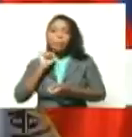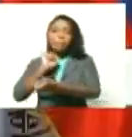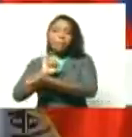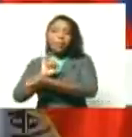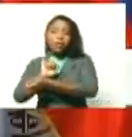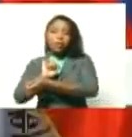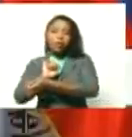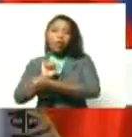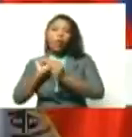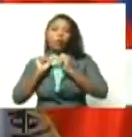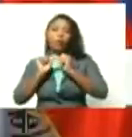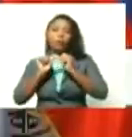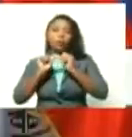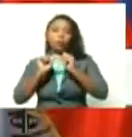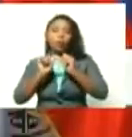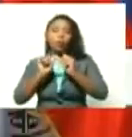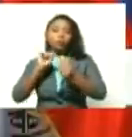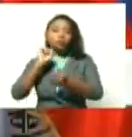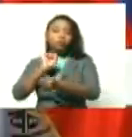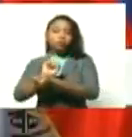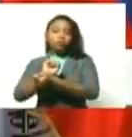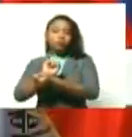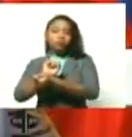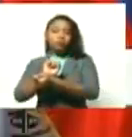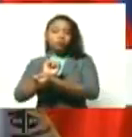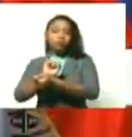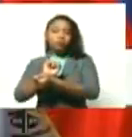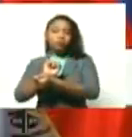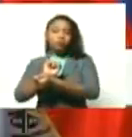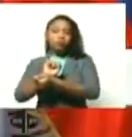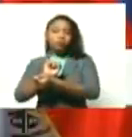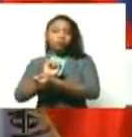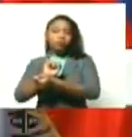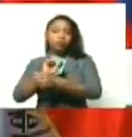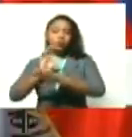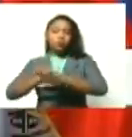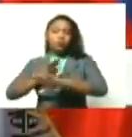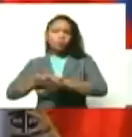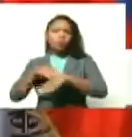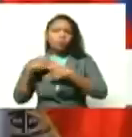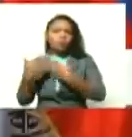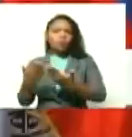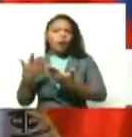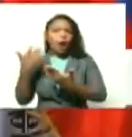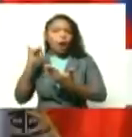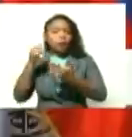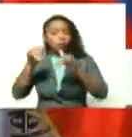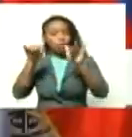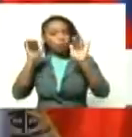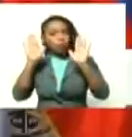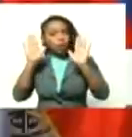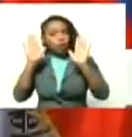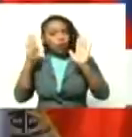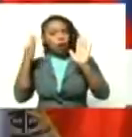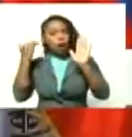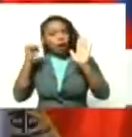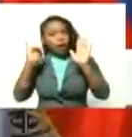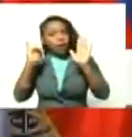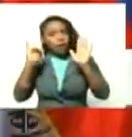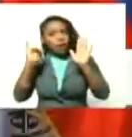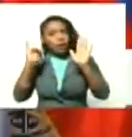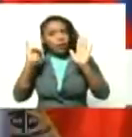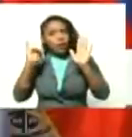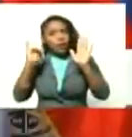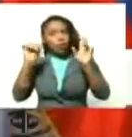libertad continúe privado de libertad. ¿Por qué? Porque hay un supuesto, hay una